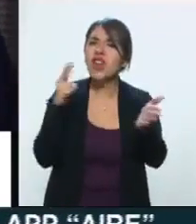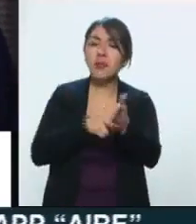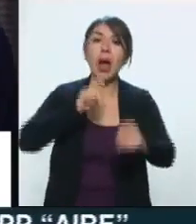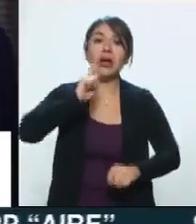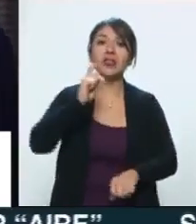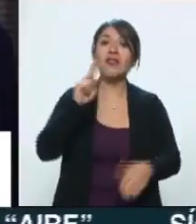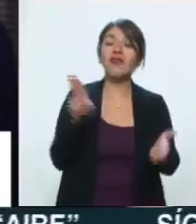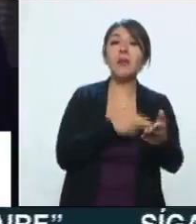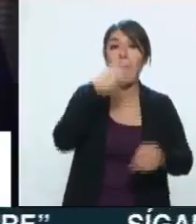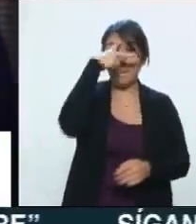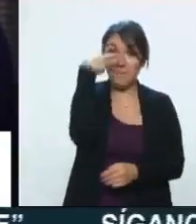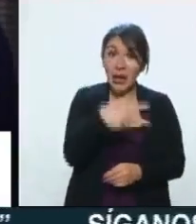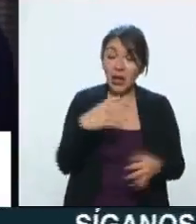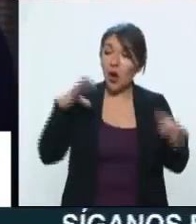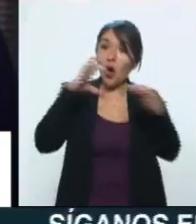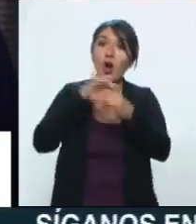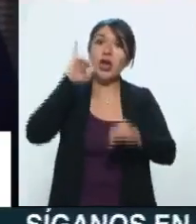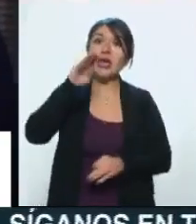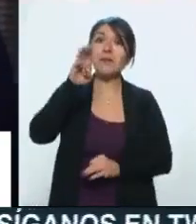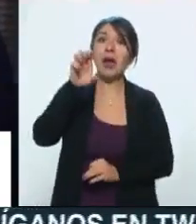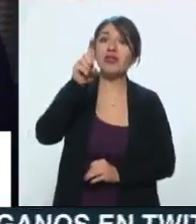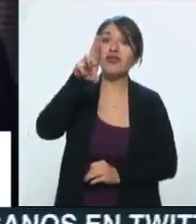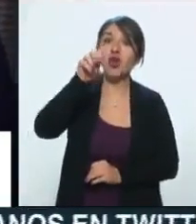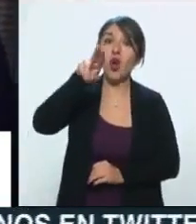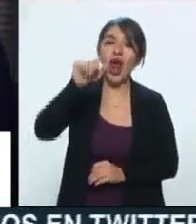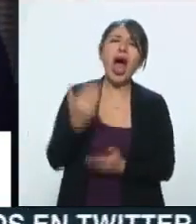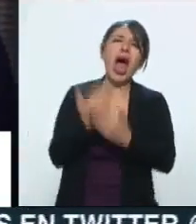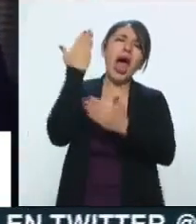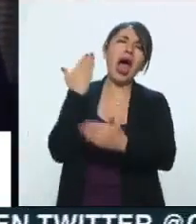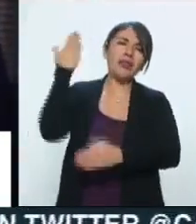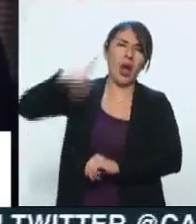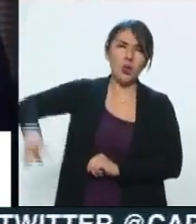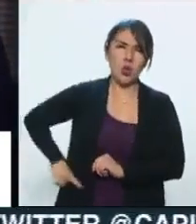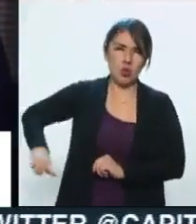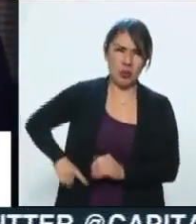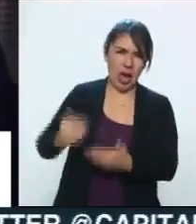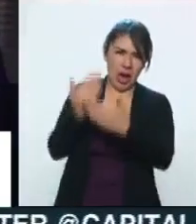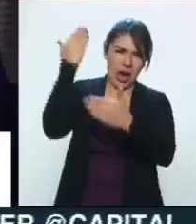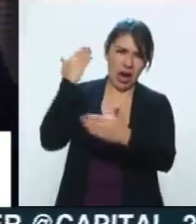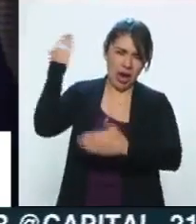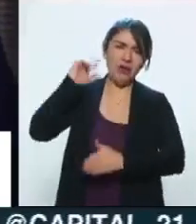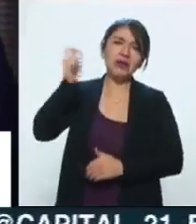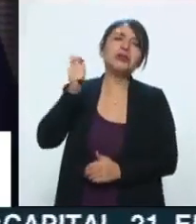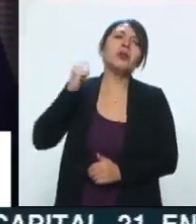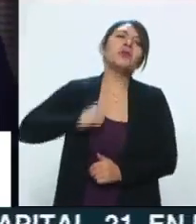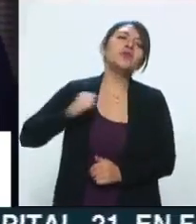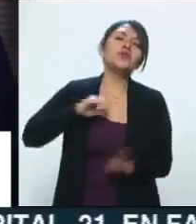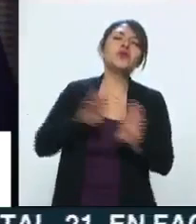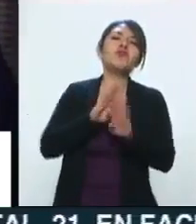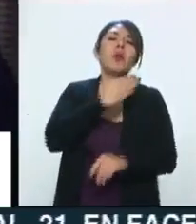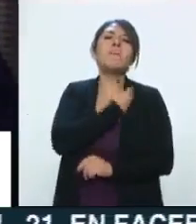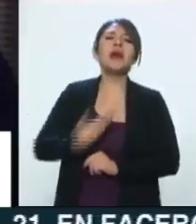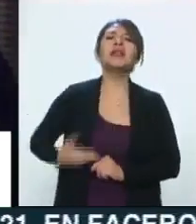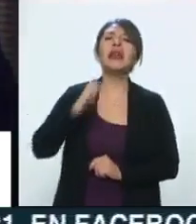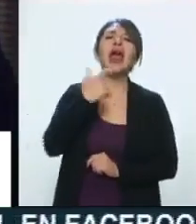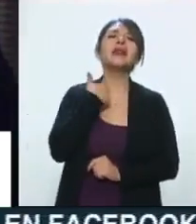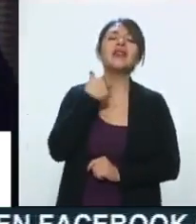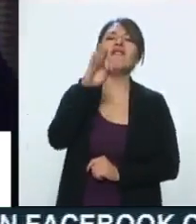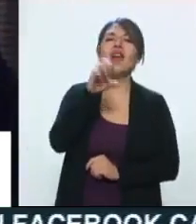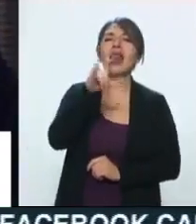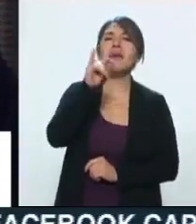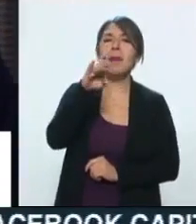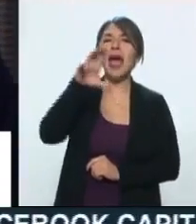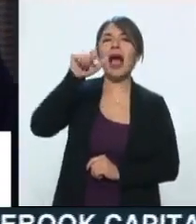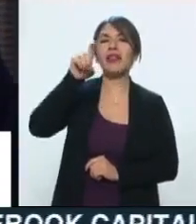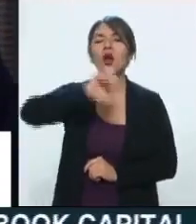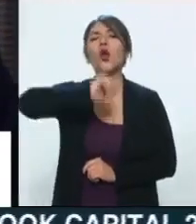e Iberdrola en regímenes anteriores, ¿no? Estamos hablando de los sexenios de Felipe Calderón y en el